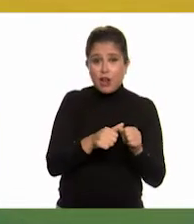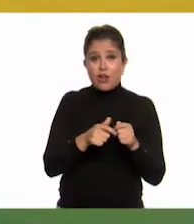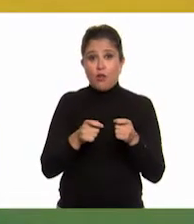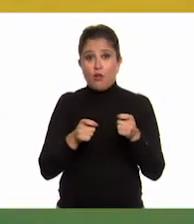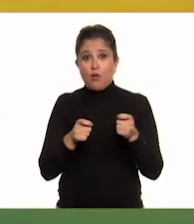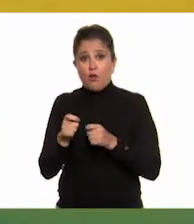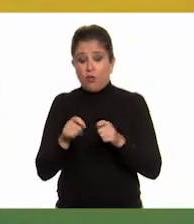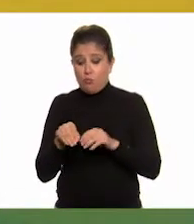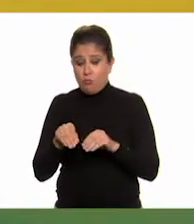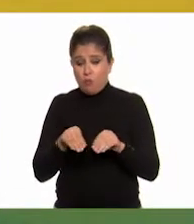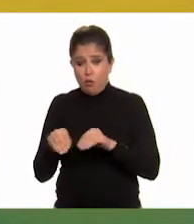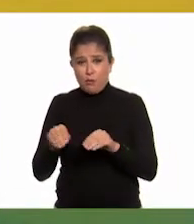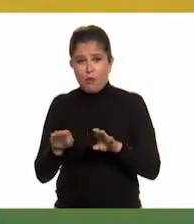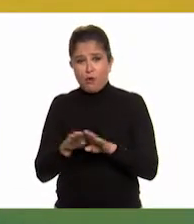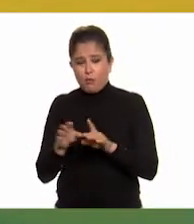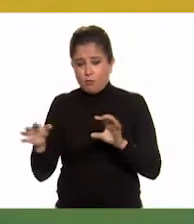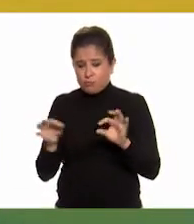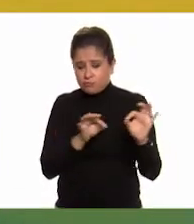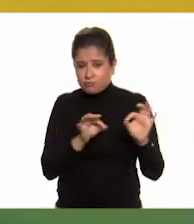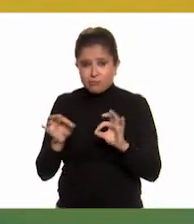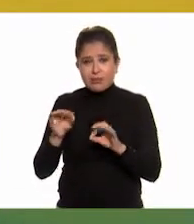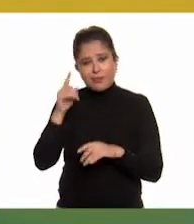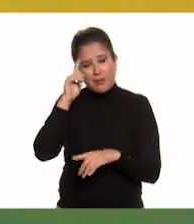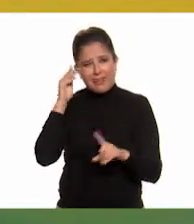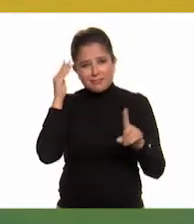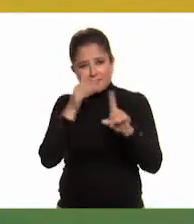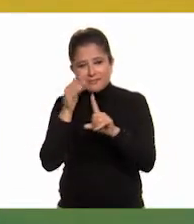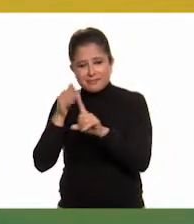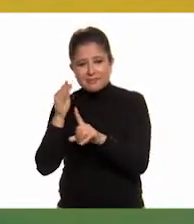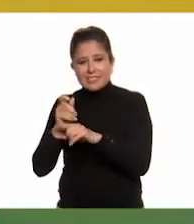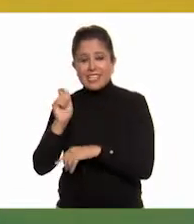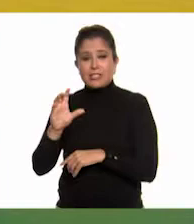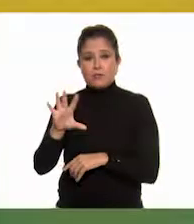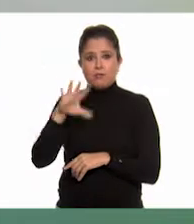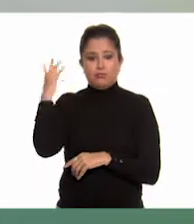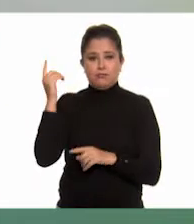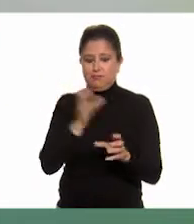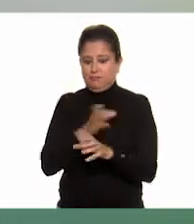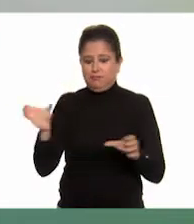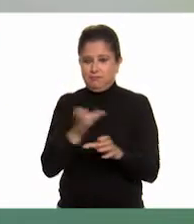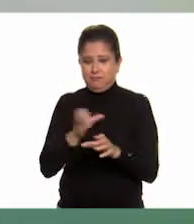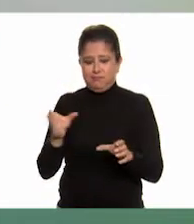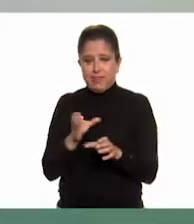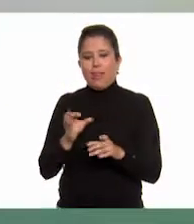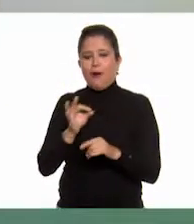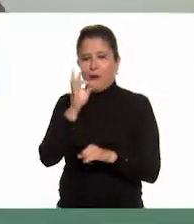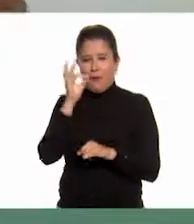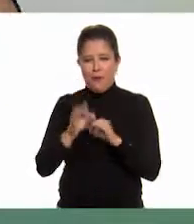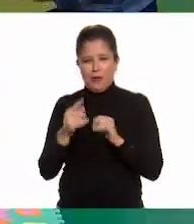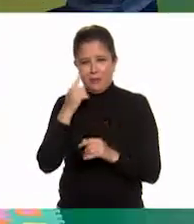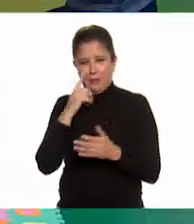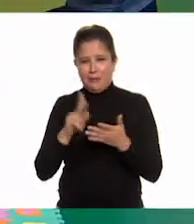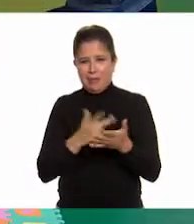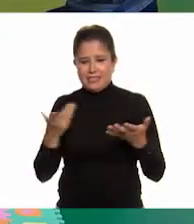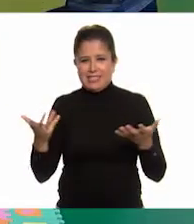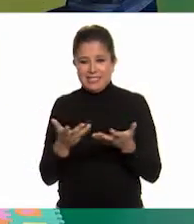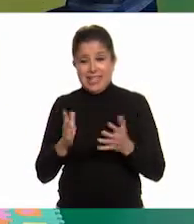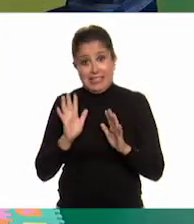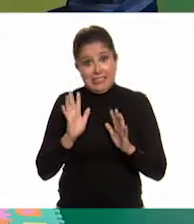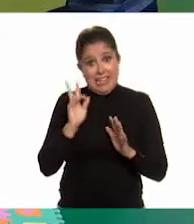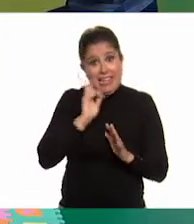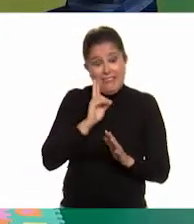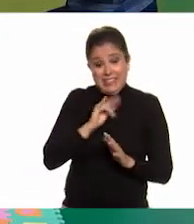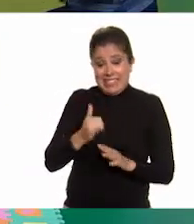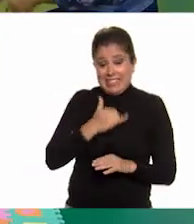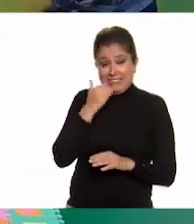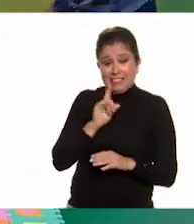nuestros movimientos y ponerle mayor reto en la velocidad, ¿verdad? Vamos a hacerlo por última vez. A ver si no me equivoco.